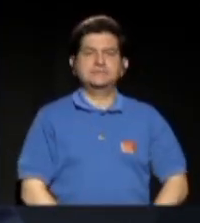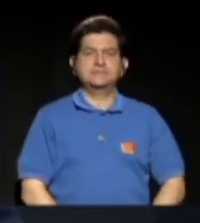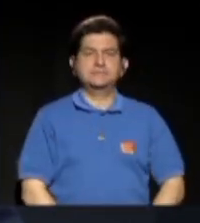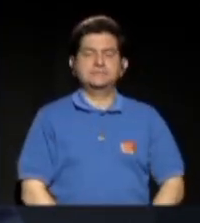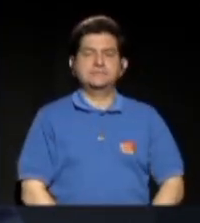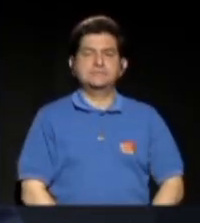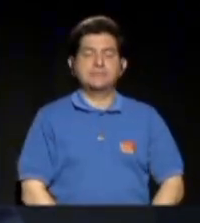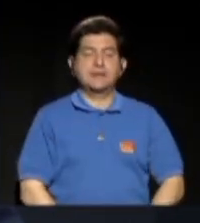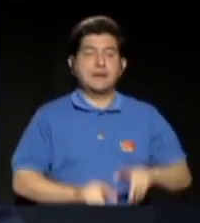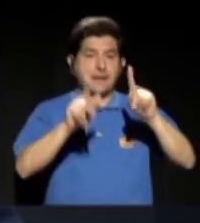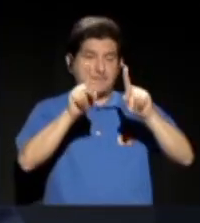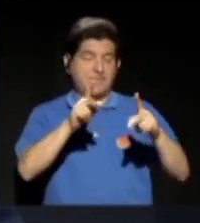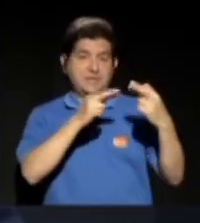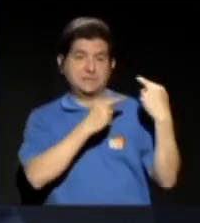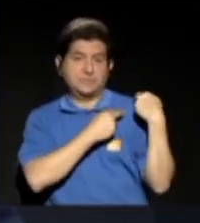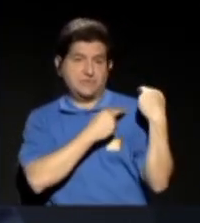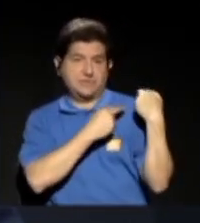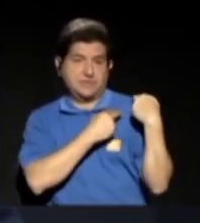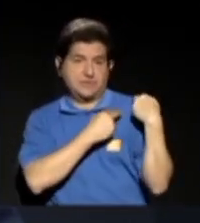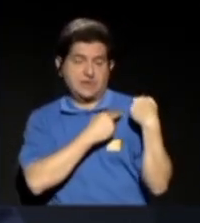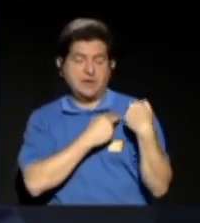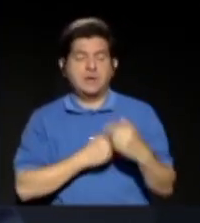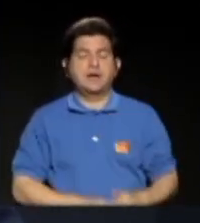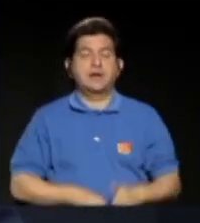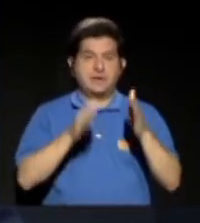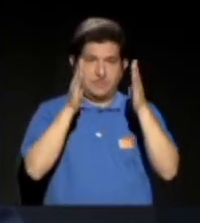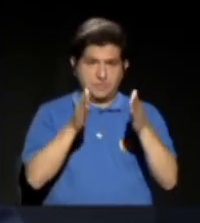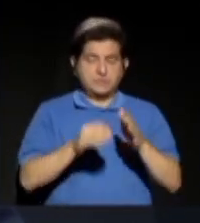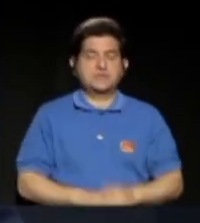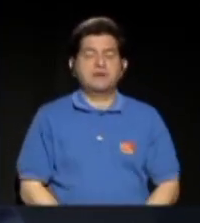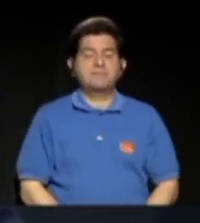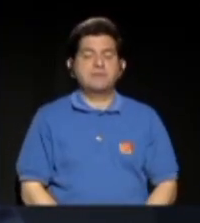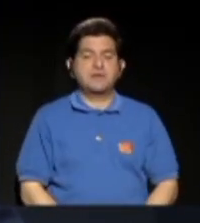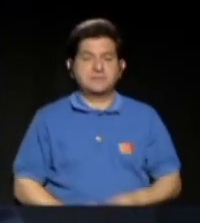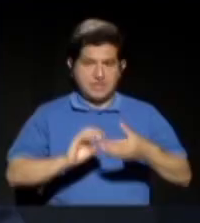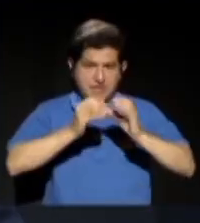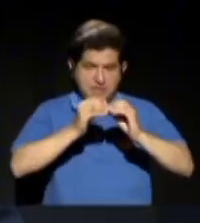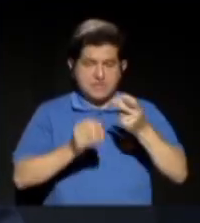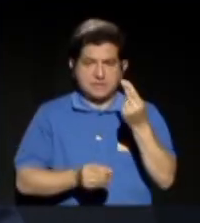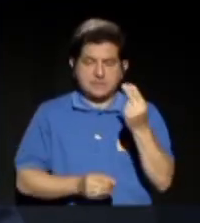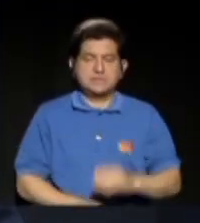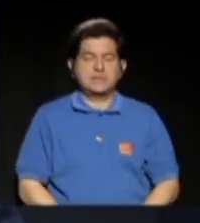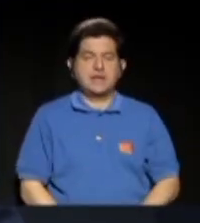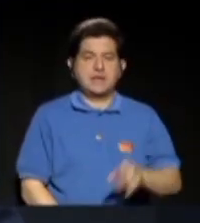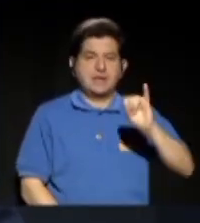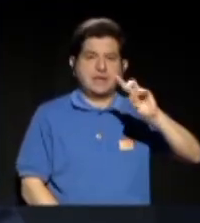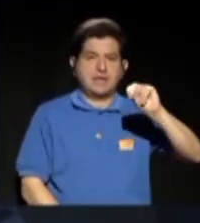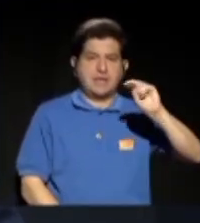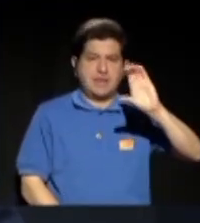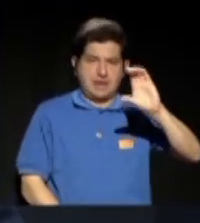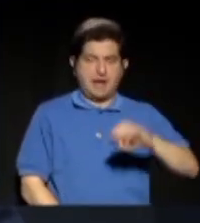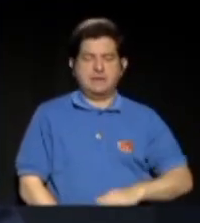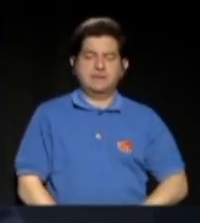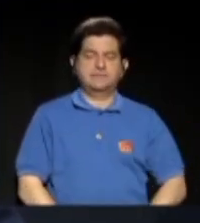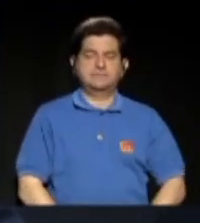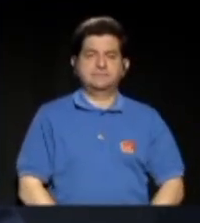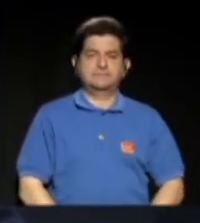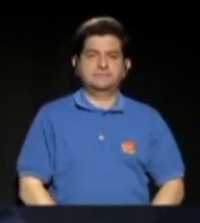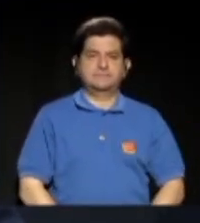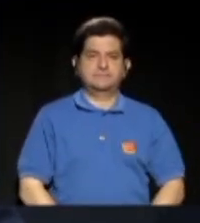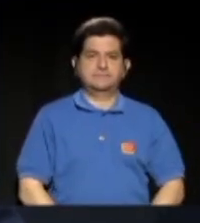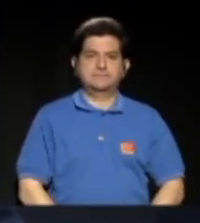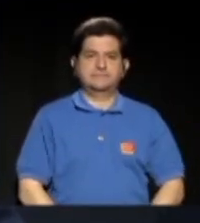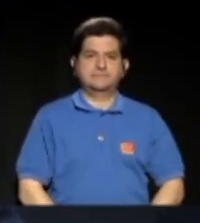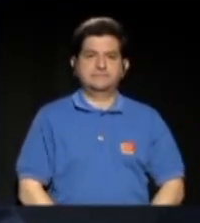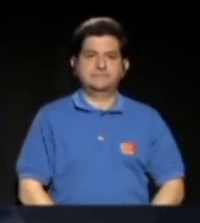con el encargado del índice de precios del Instituto Nacional de Estadística y Censos,